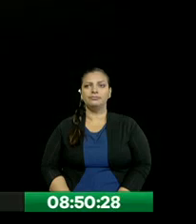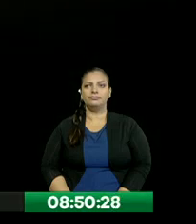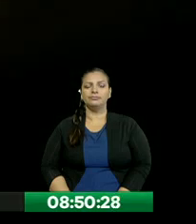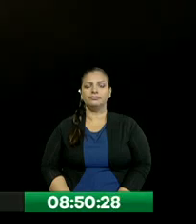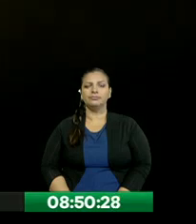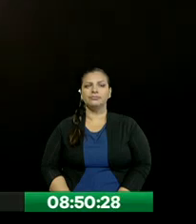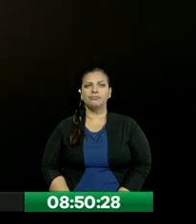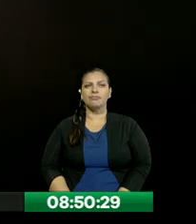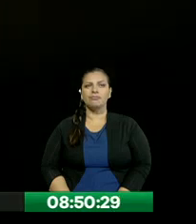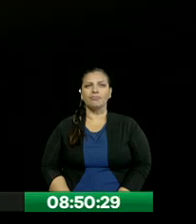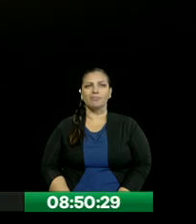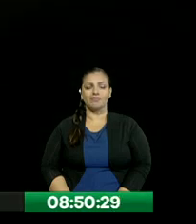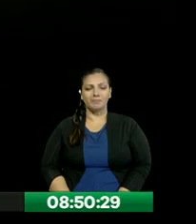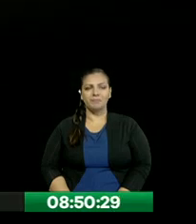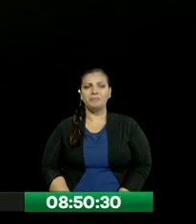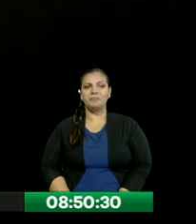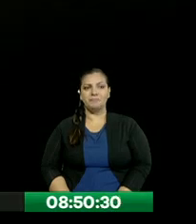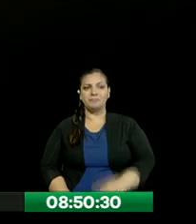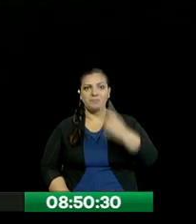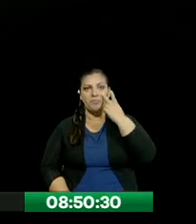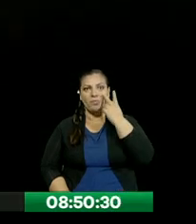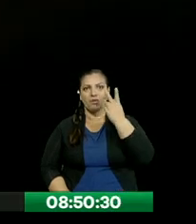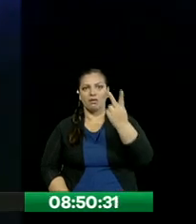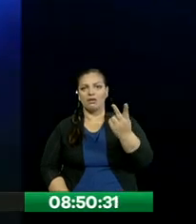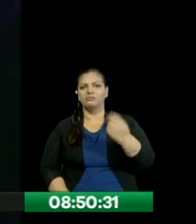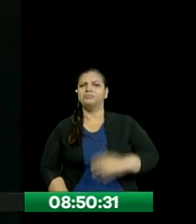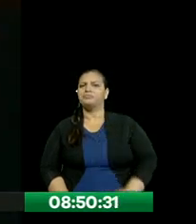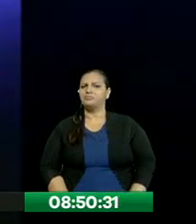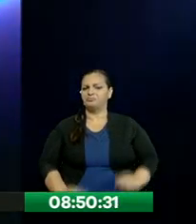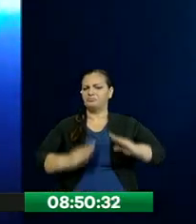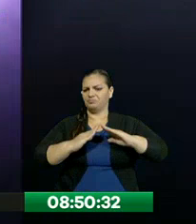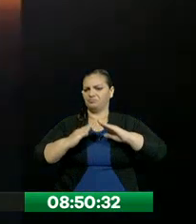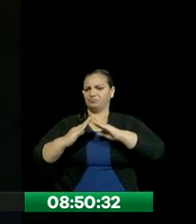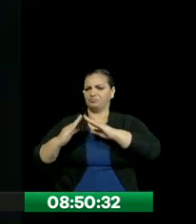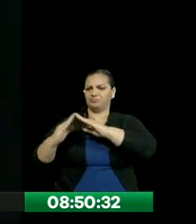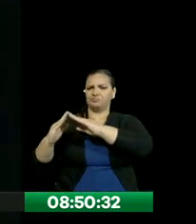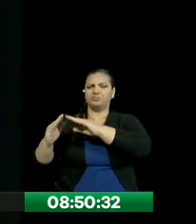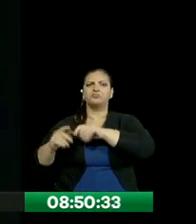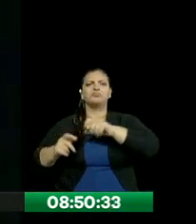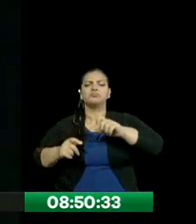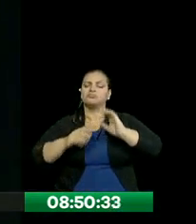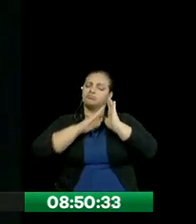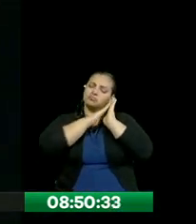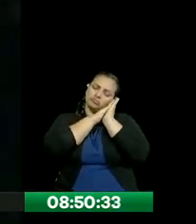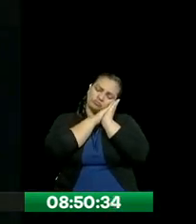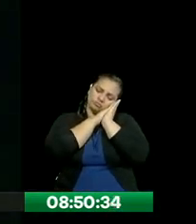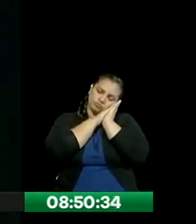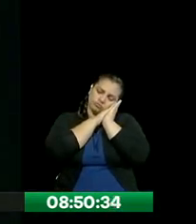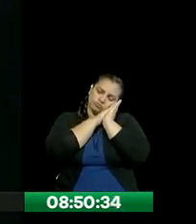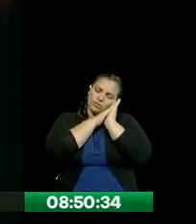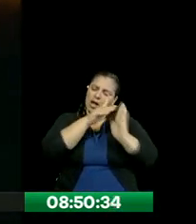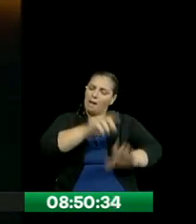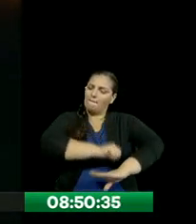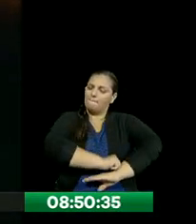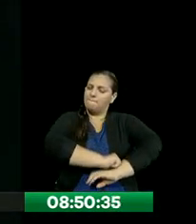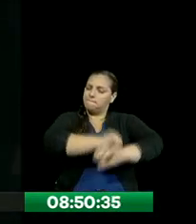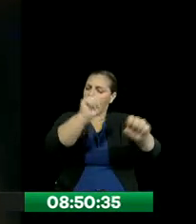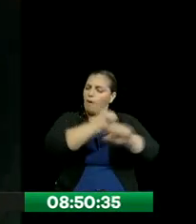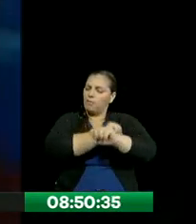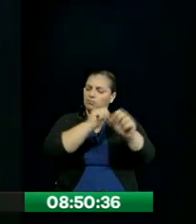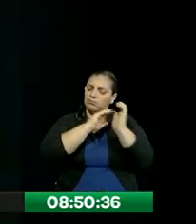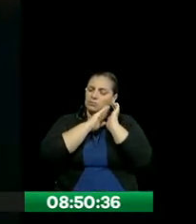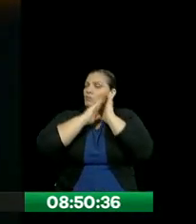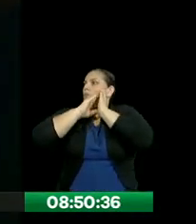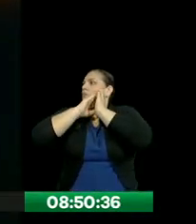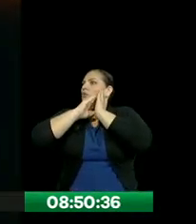El telón del fin de semana iba cayendo, unos ya descansaban, otros estaban dejando las cosas a punto cuando de pronto la alarma de un incendio puso a correr